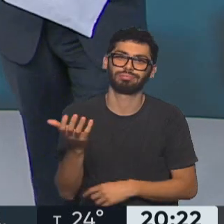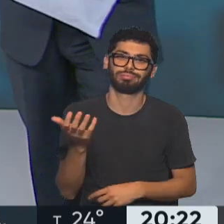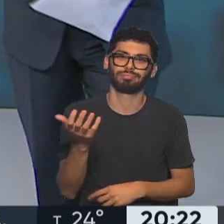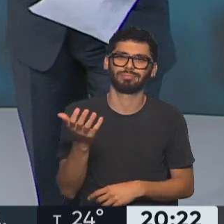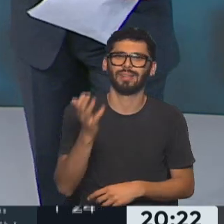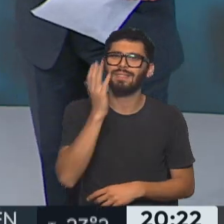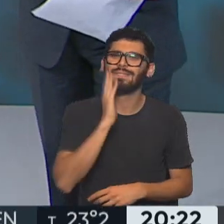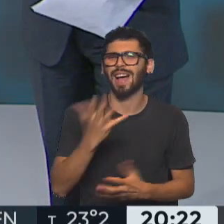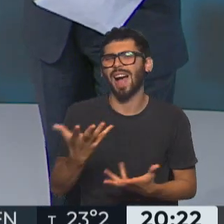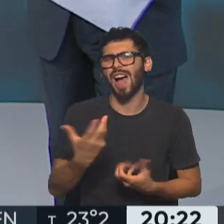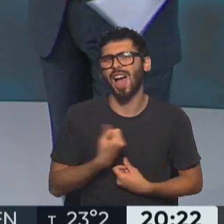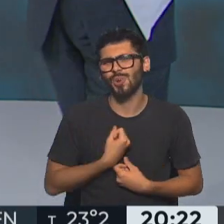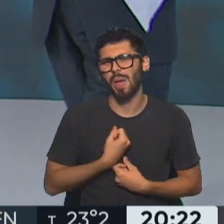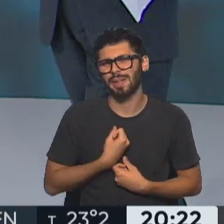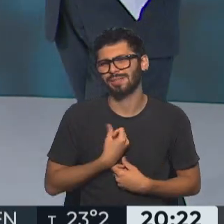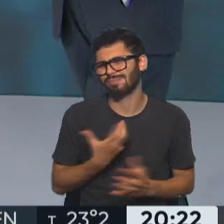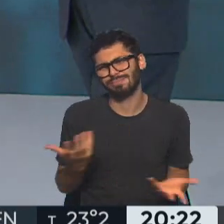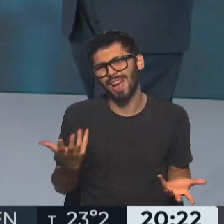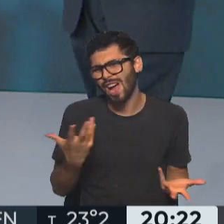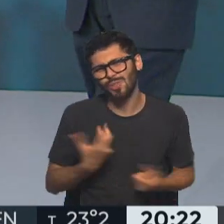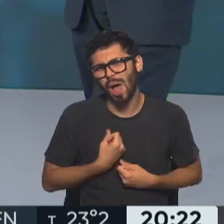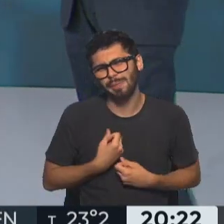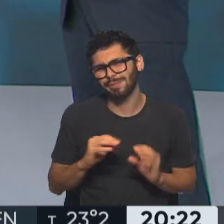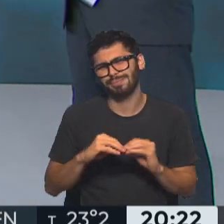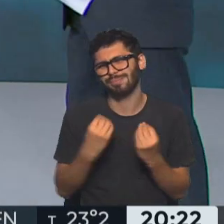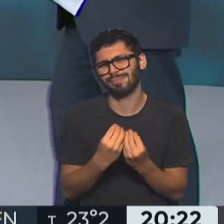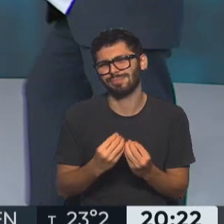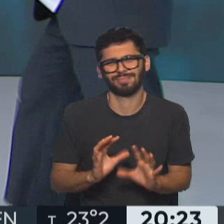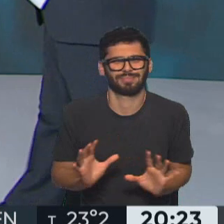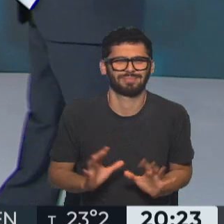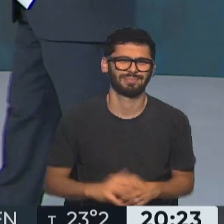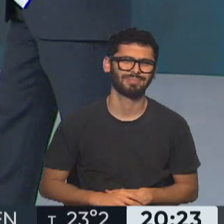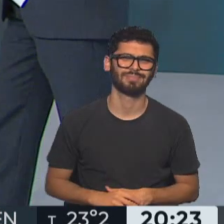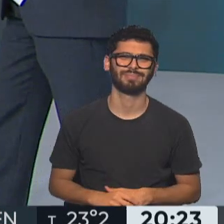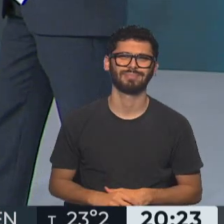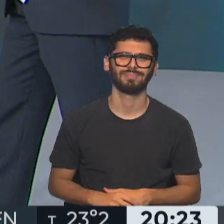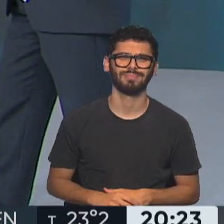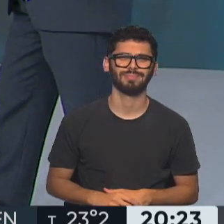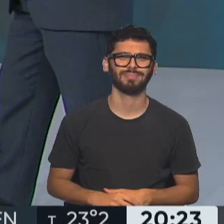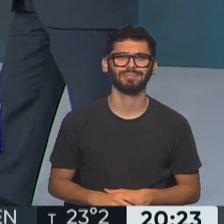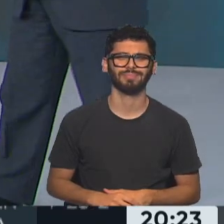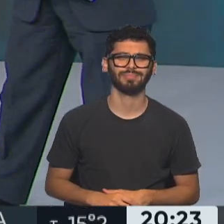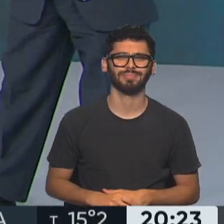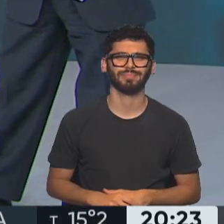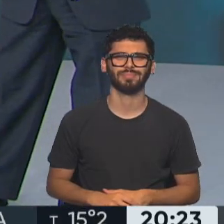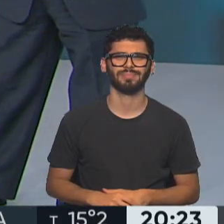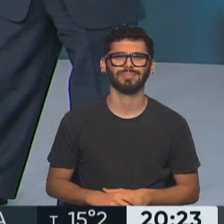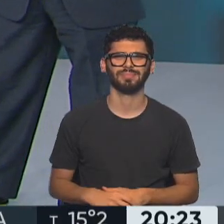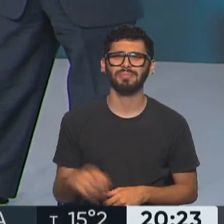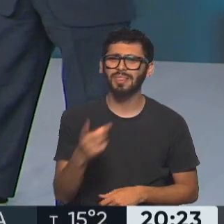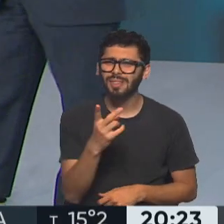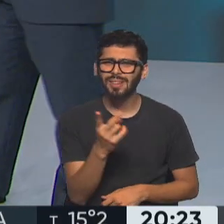Serrat, ¿me ayudas, por favor? Ayúdame, ayúdame. ¿Y a quién sirven cuando alzan las banderas? ¿A quién